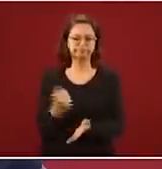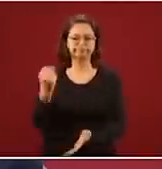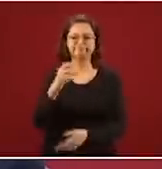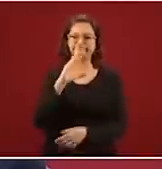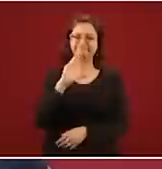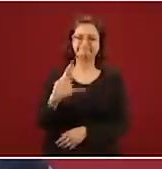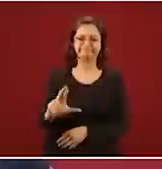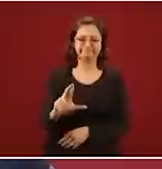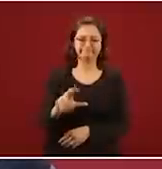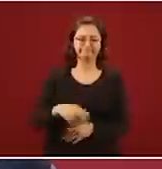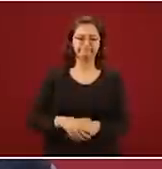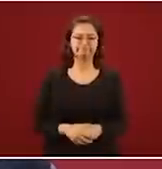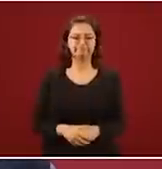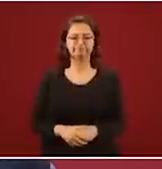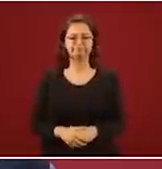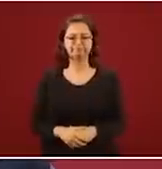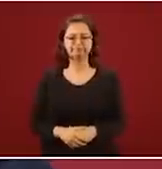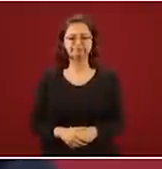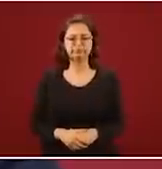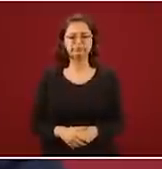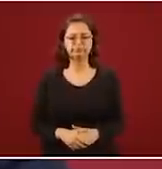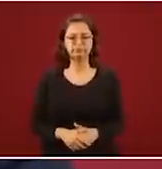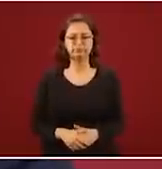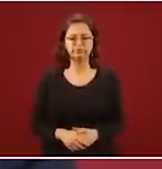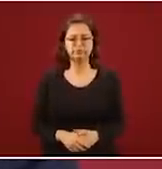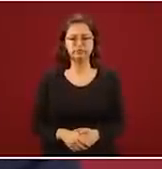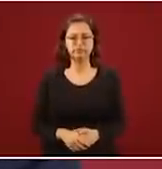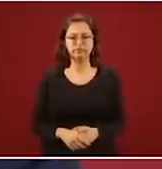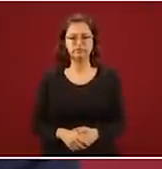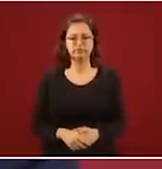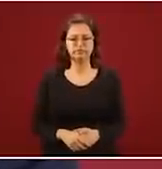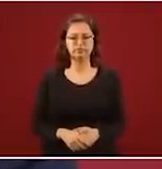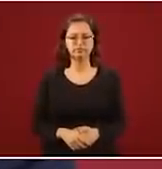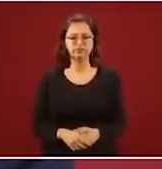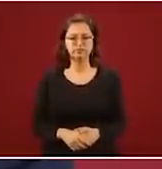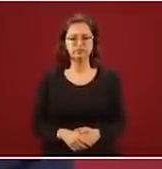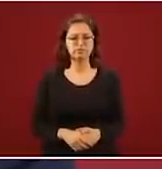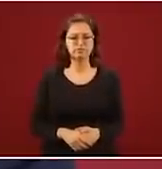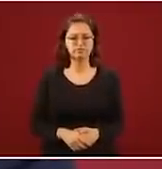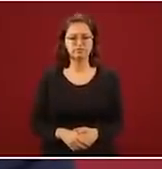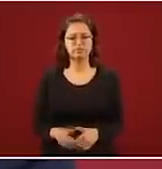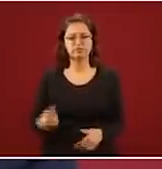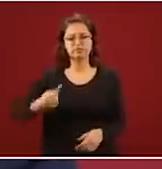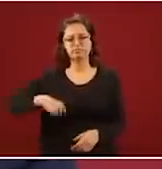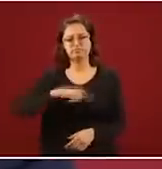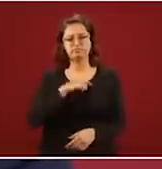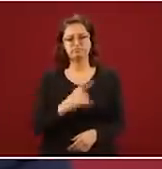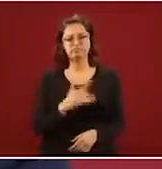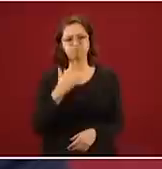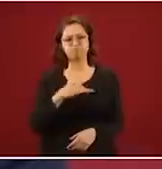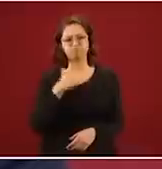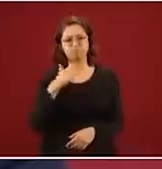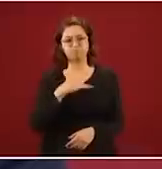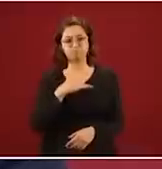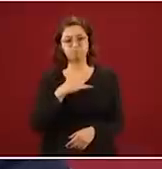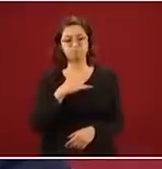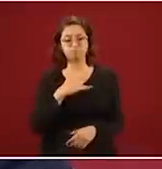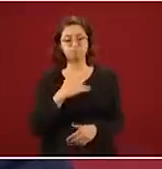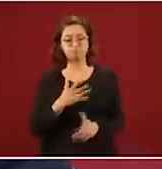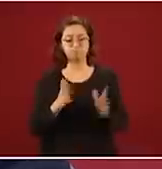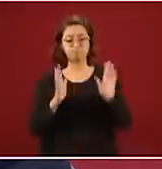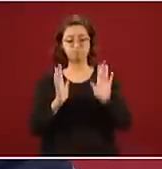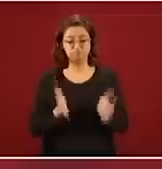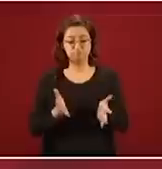resuelto este asunto que consideramos va a ayudar mucho